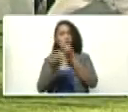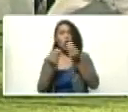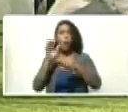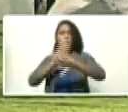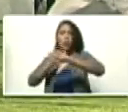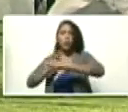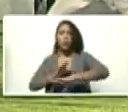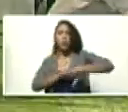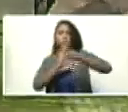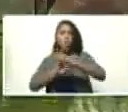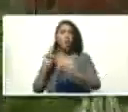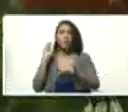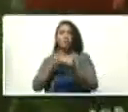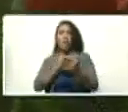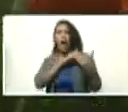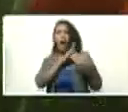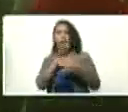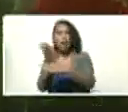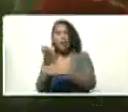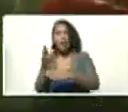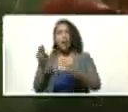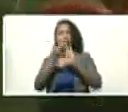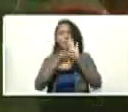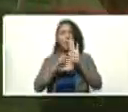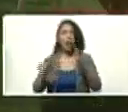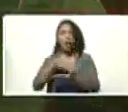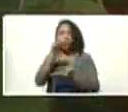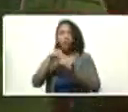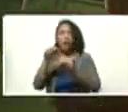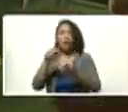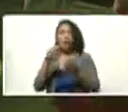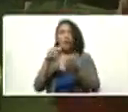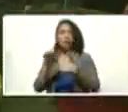manifestarse, llegar allí a nivel nacional y mundial.